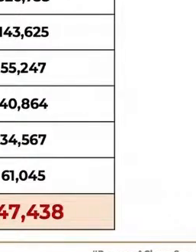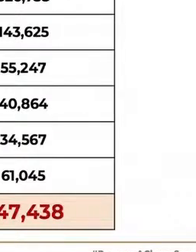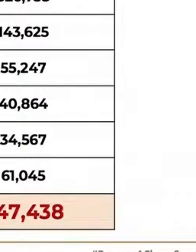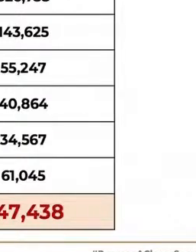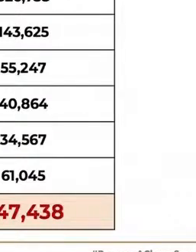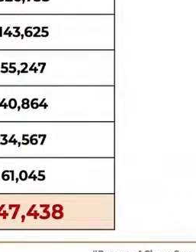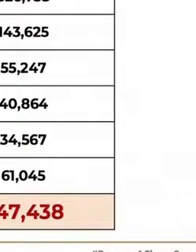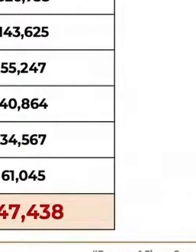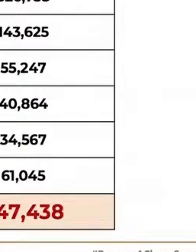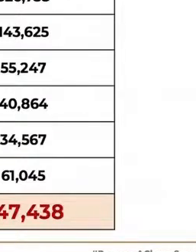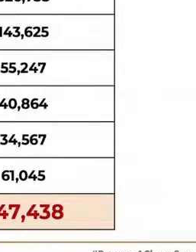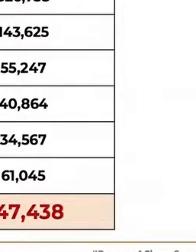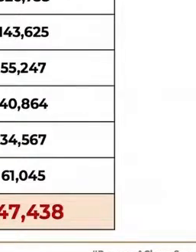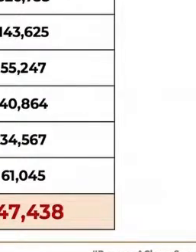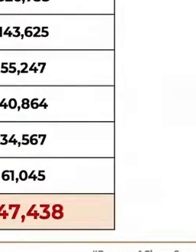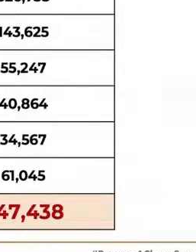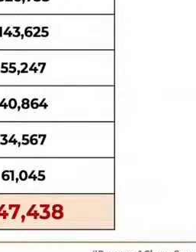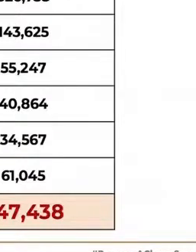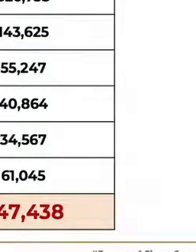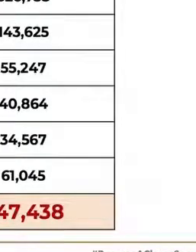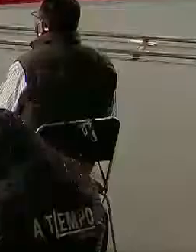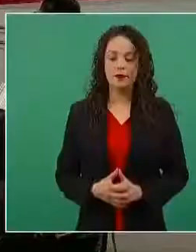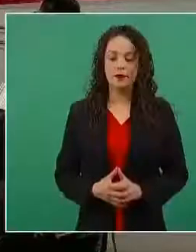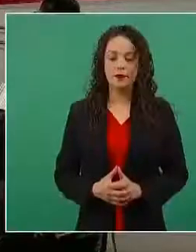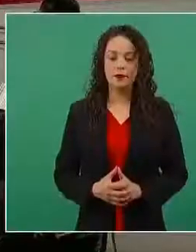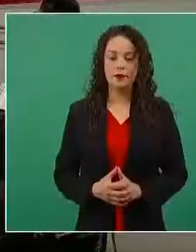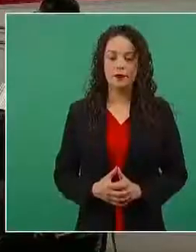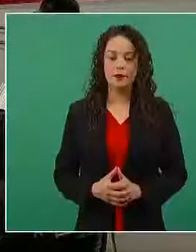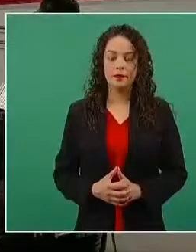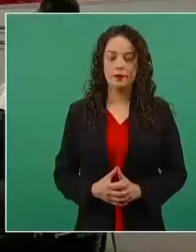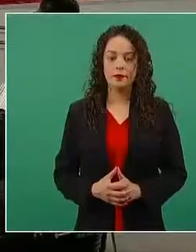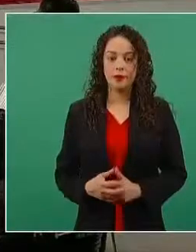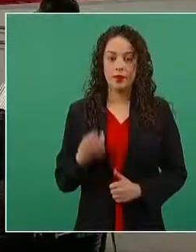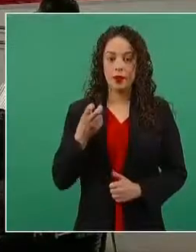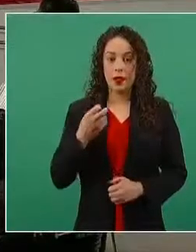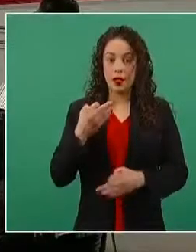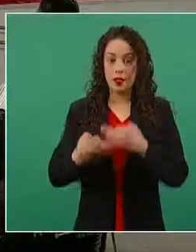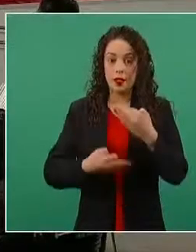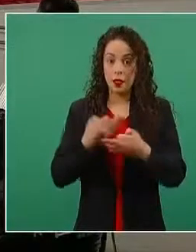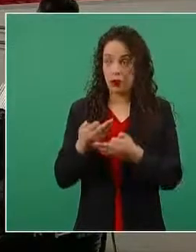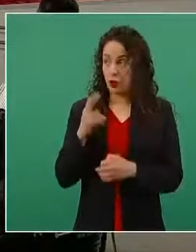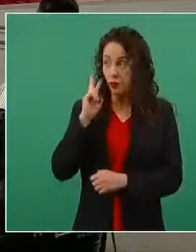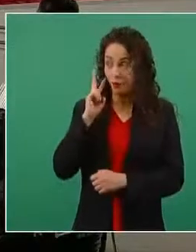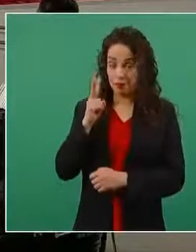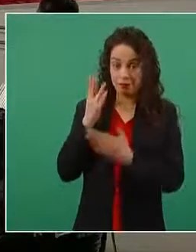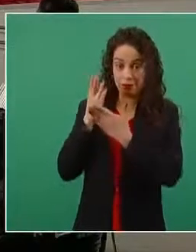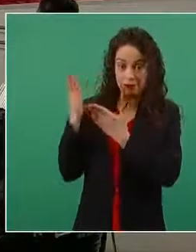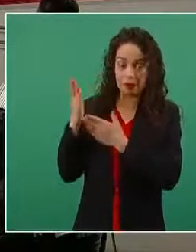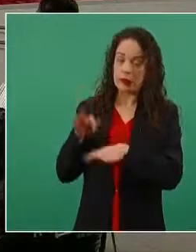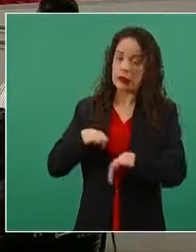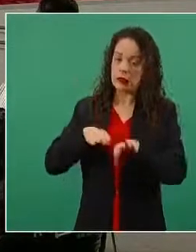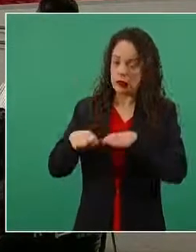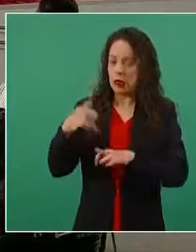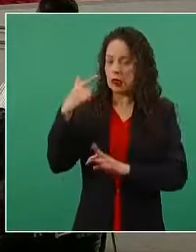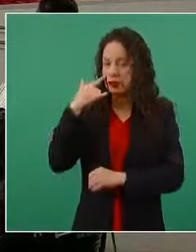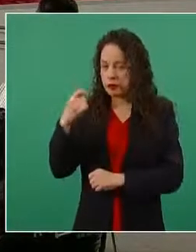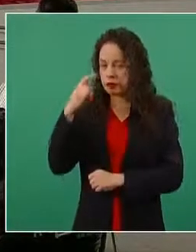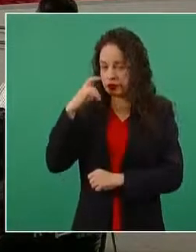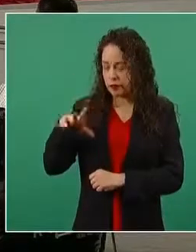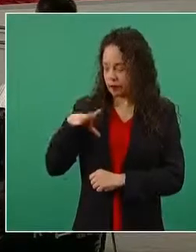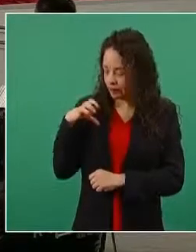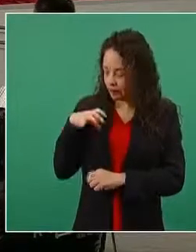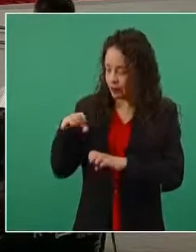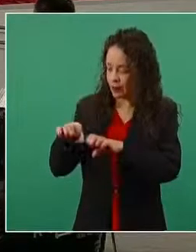747.438, que esa es la meta. Todo esto sí lo quiero hacer patente, que ha sido gracias al esfuerzo y trabajo de